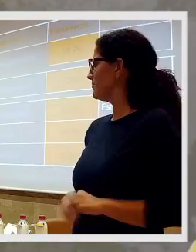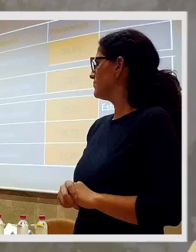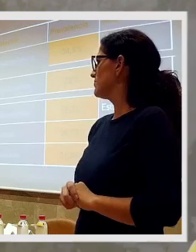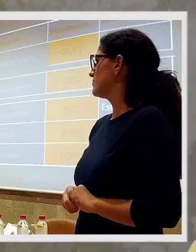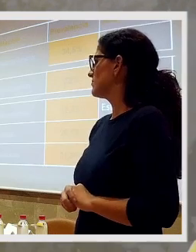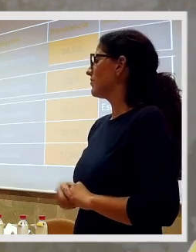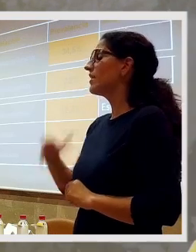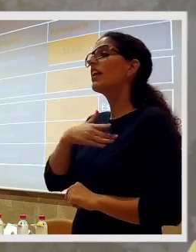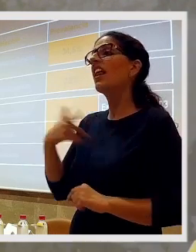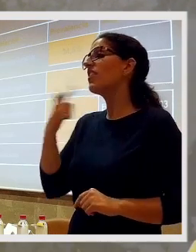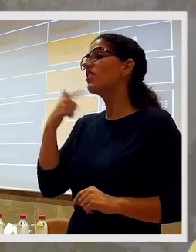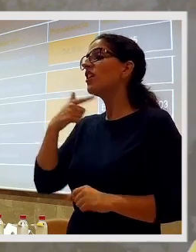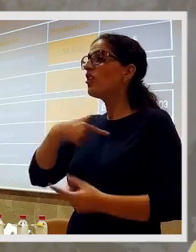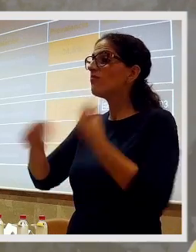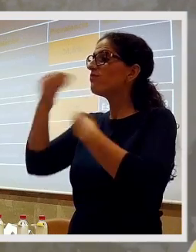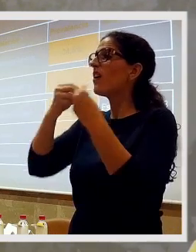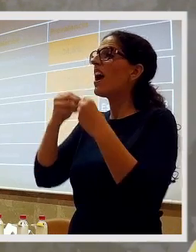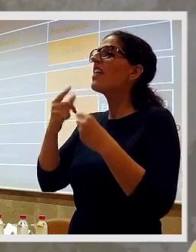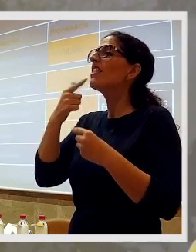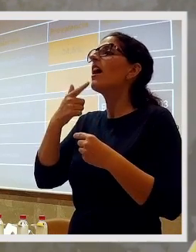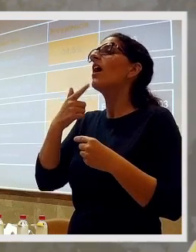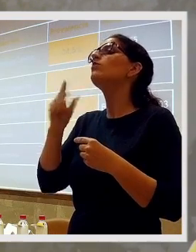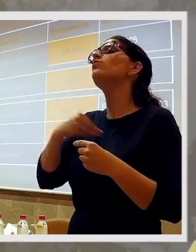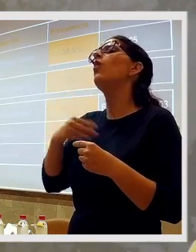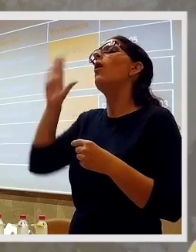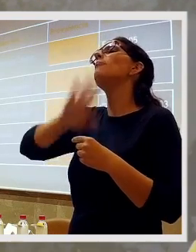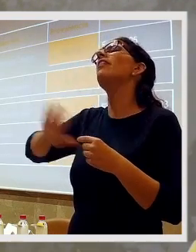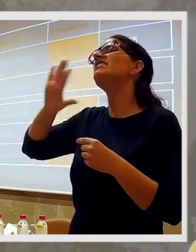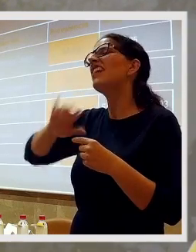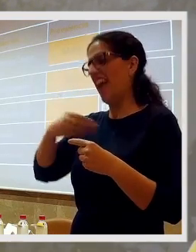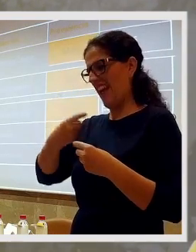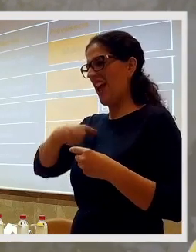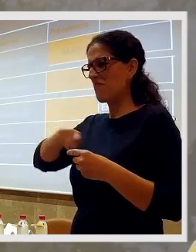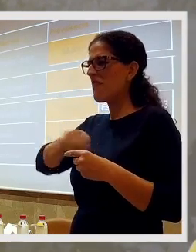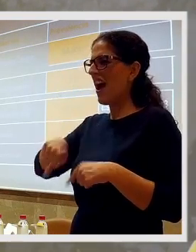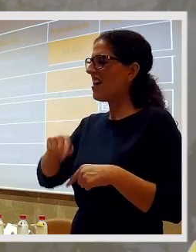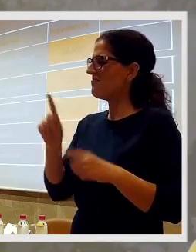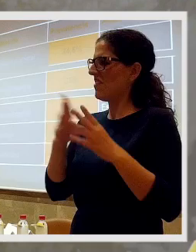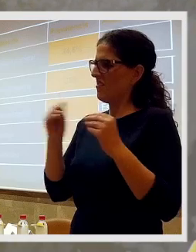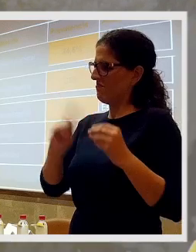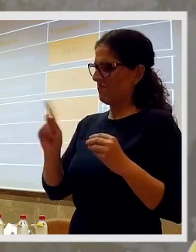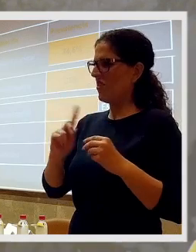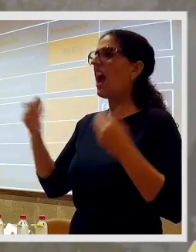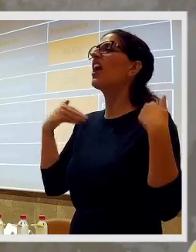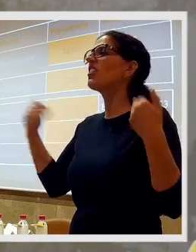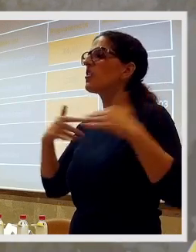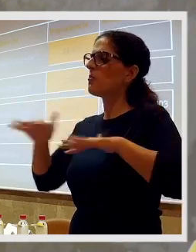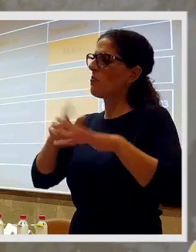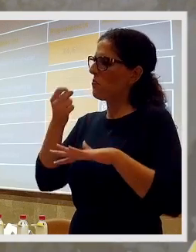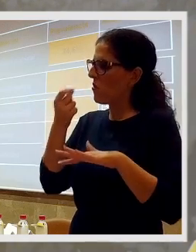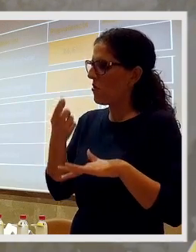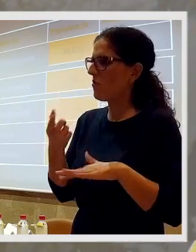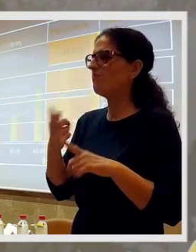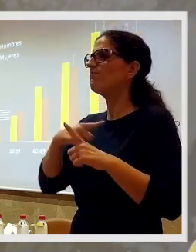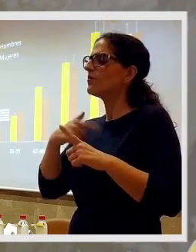que nuestra dieta no se parece en nada a la dieta mediterránea, que el ejercicio nos lo pasamos por alto y que estamos en una situación pues